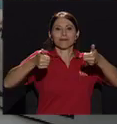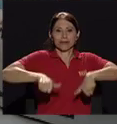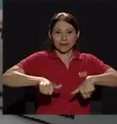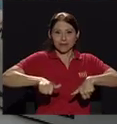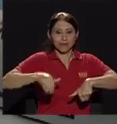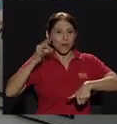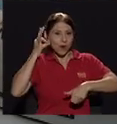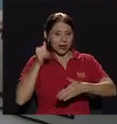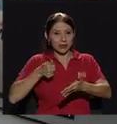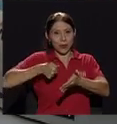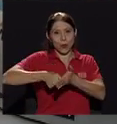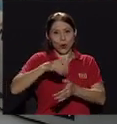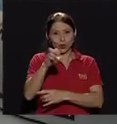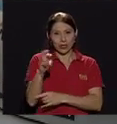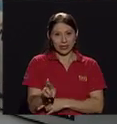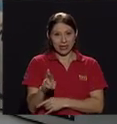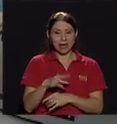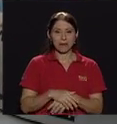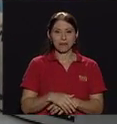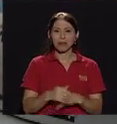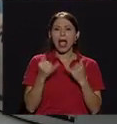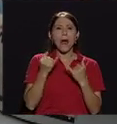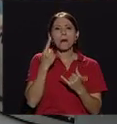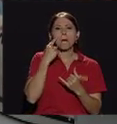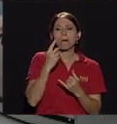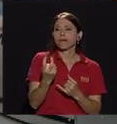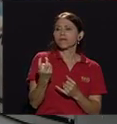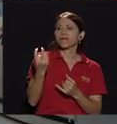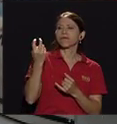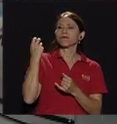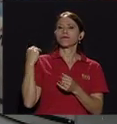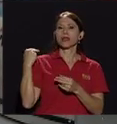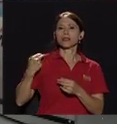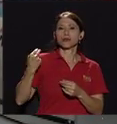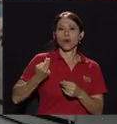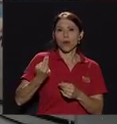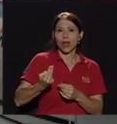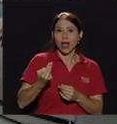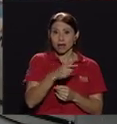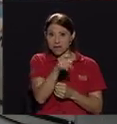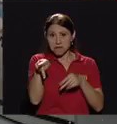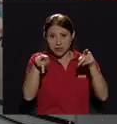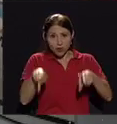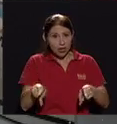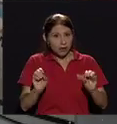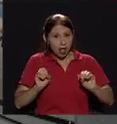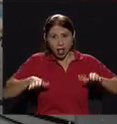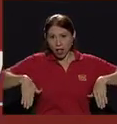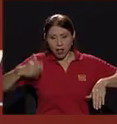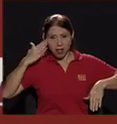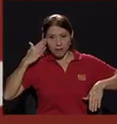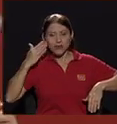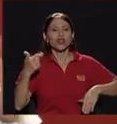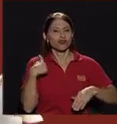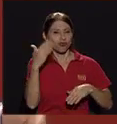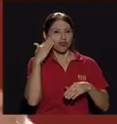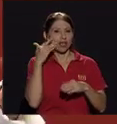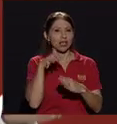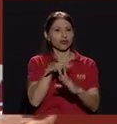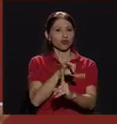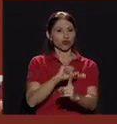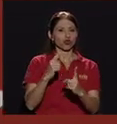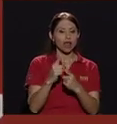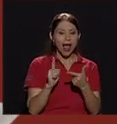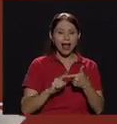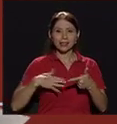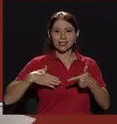Rica. Traigamos un poco la historia, compartamos con las personas que tal vez no la conocen al detalle. Yo sé que está en los libros de estudios sociales,